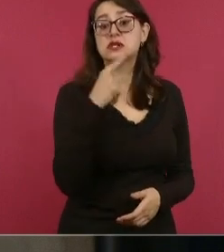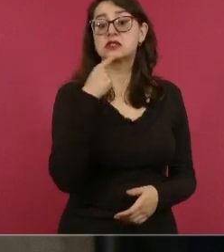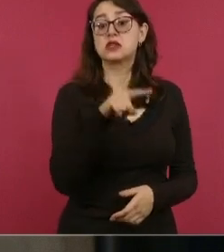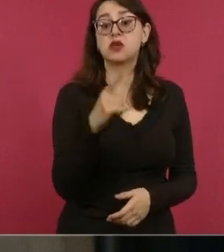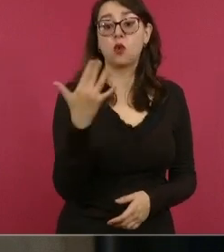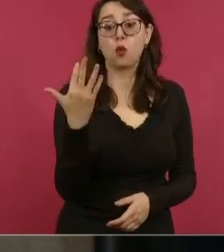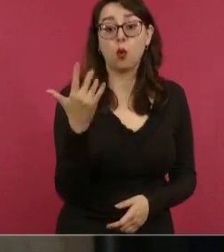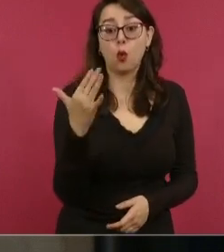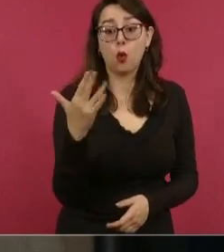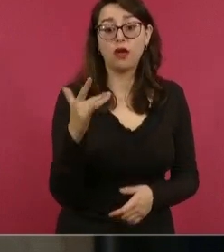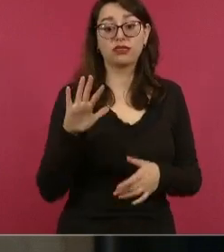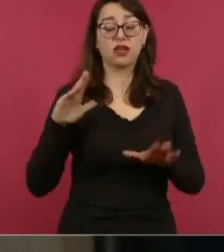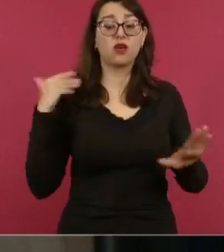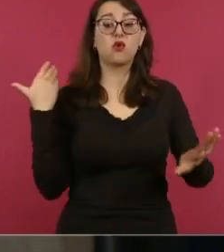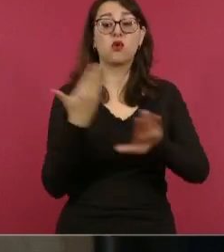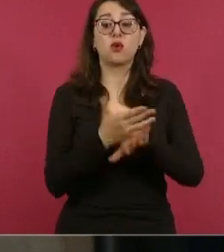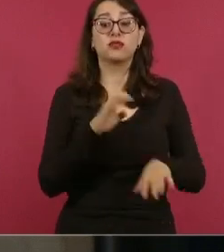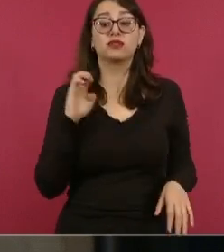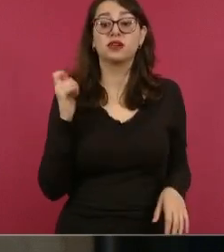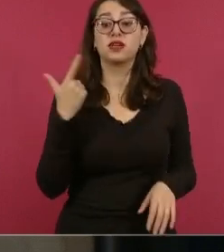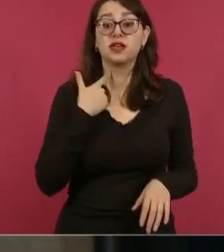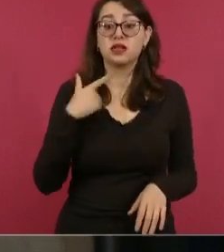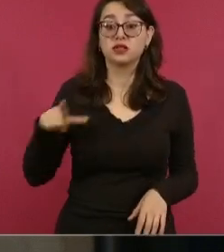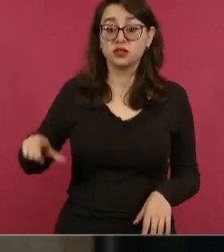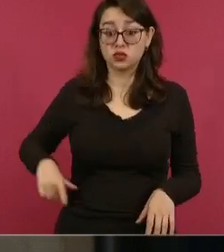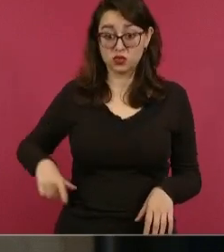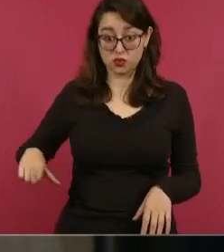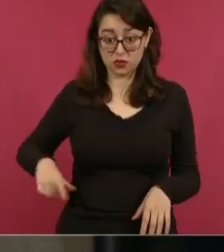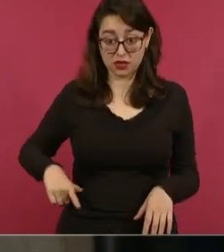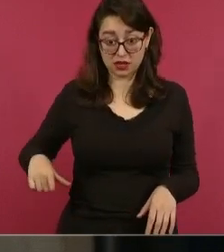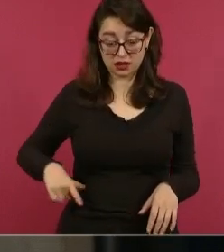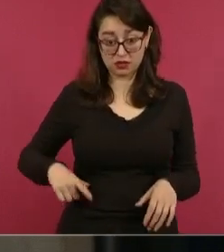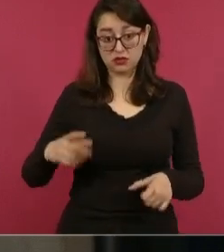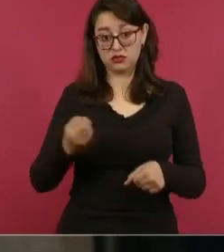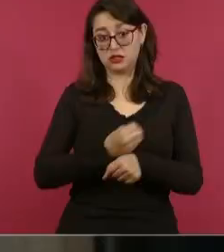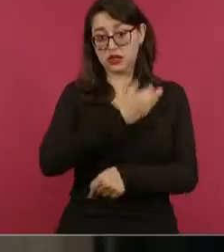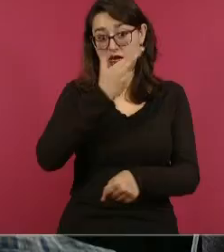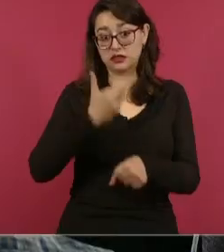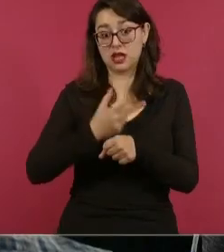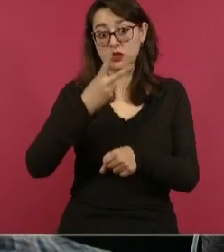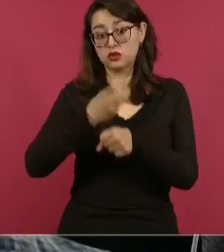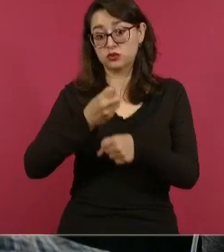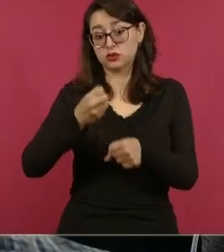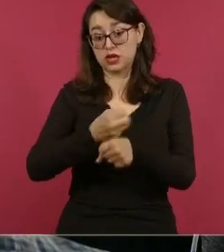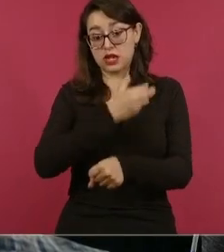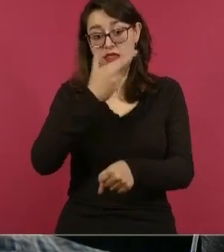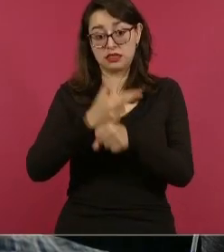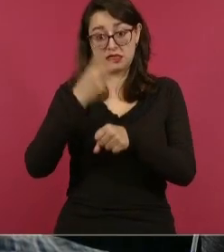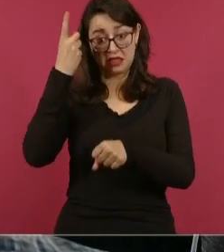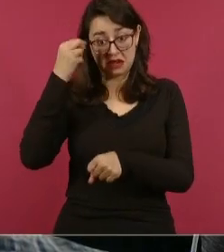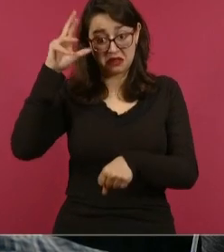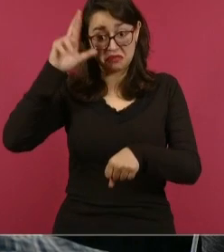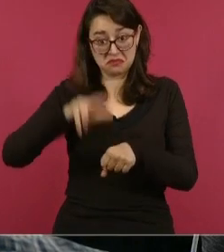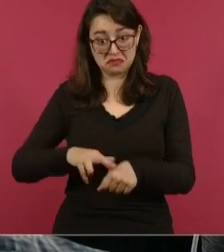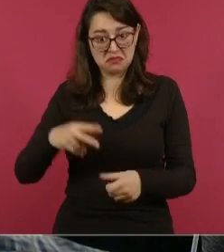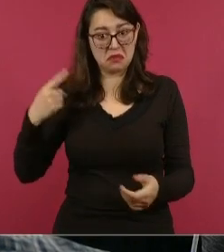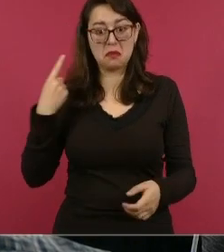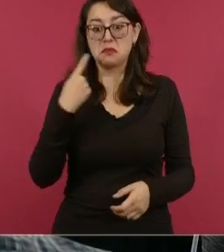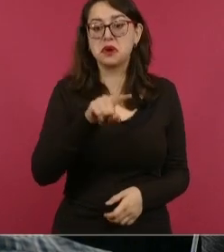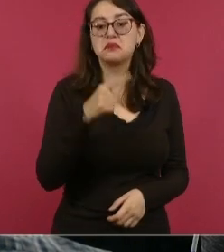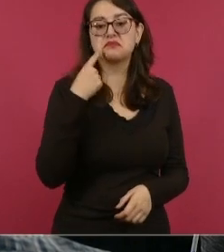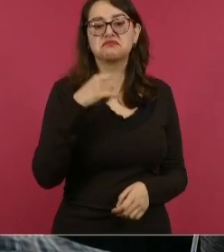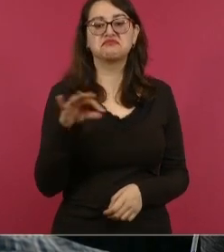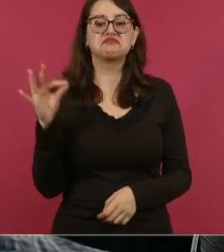de los principales niveles, secretarios, subsecretarios y directores. Sin embargo, y vergonzosamente,